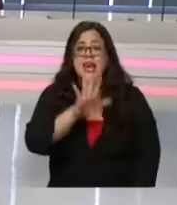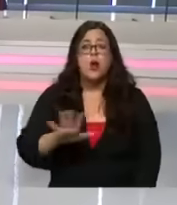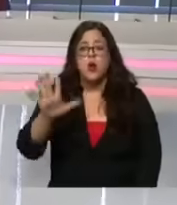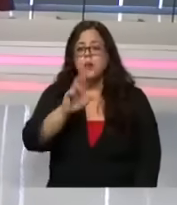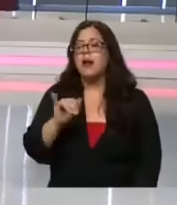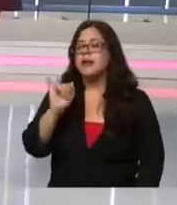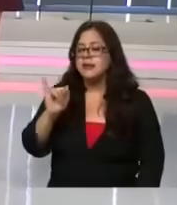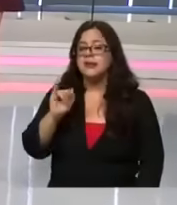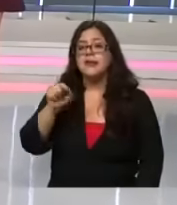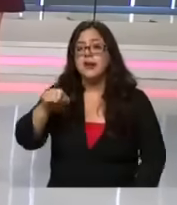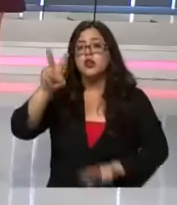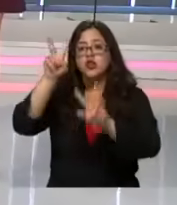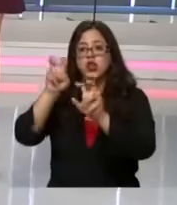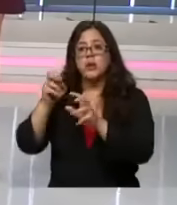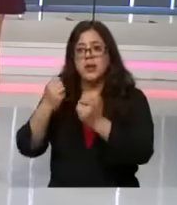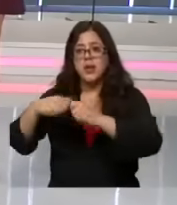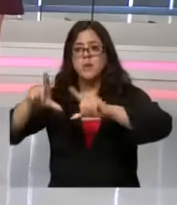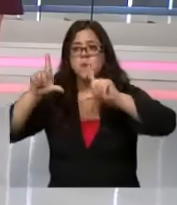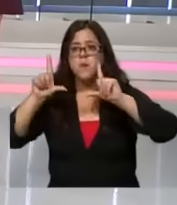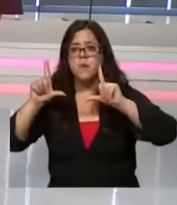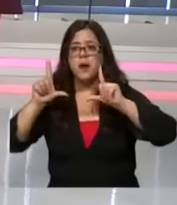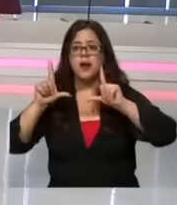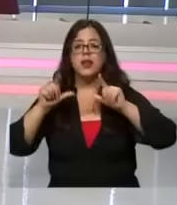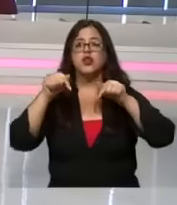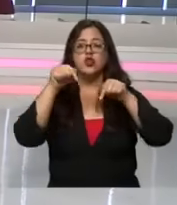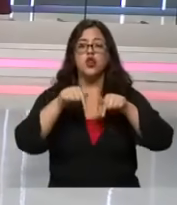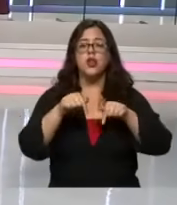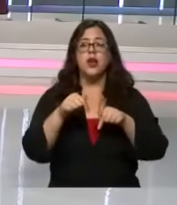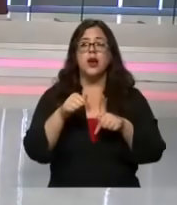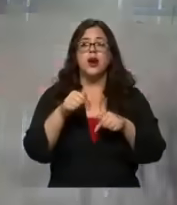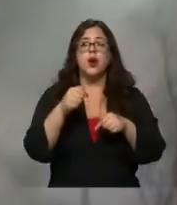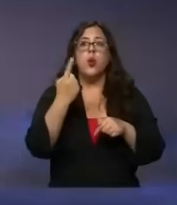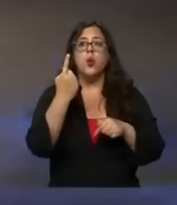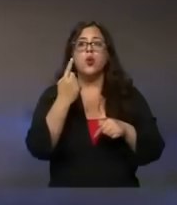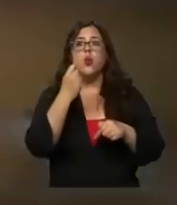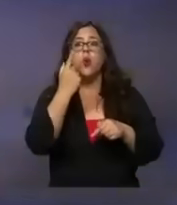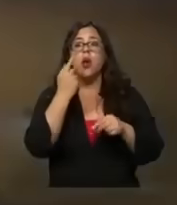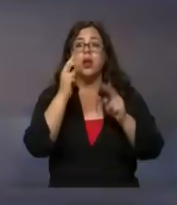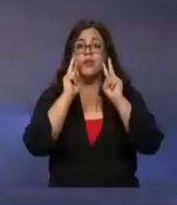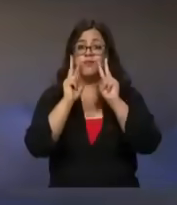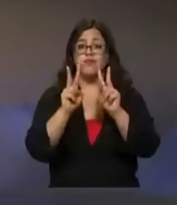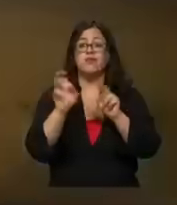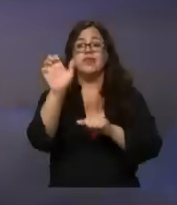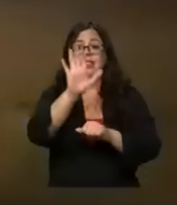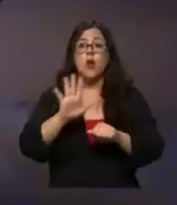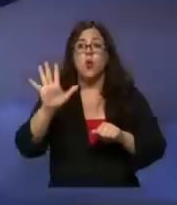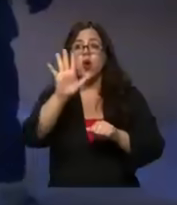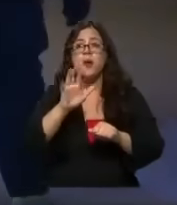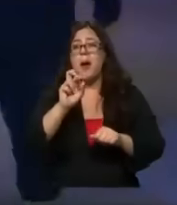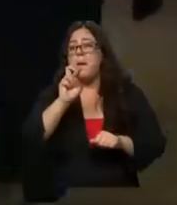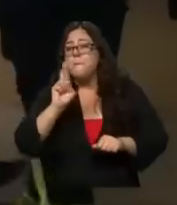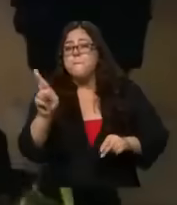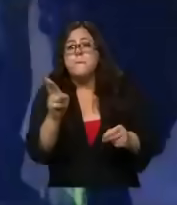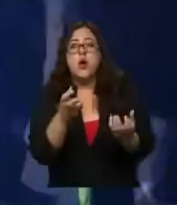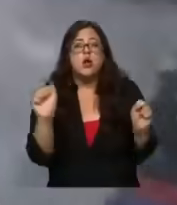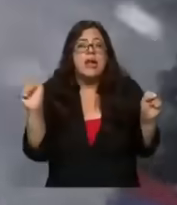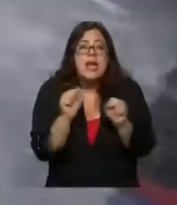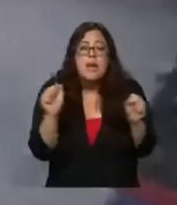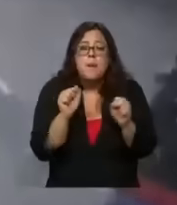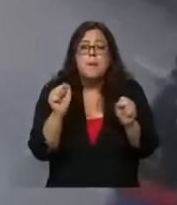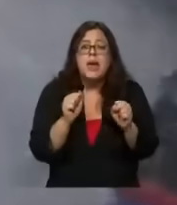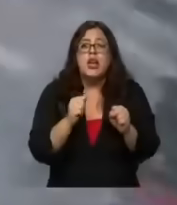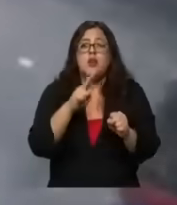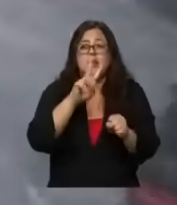Daniel, es parte de las imágenes de este día. Una de ellas es la que nos llega desde Europa, con el peor invierno en los